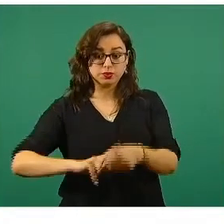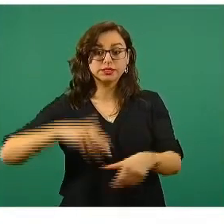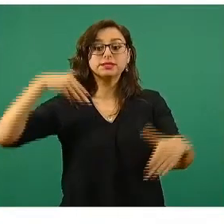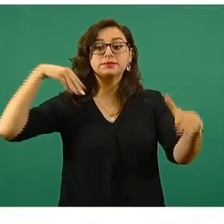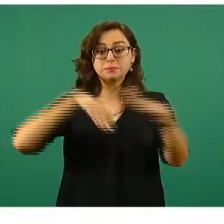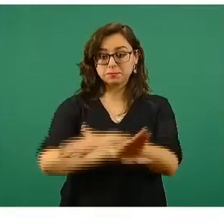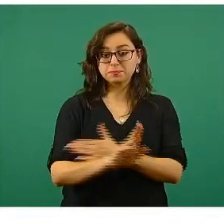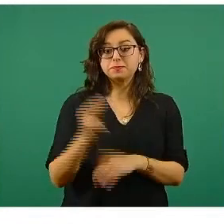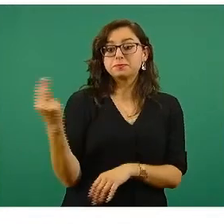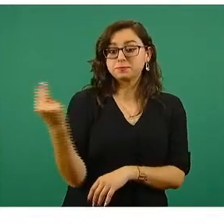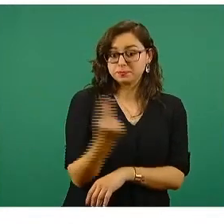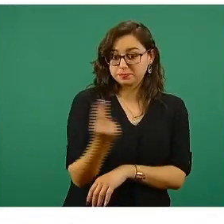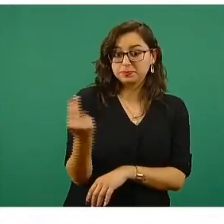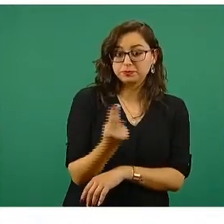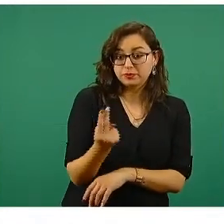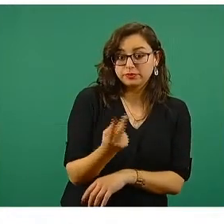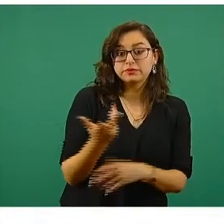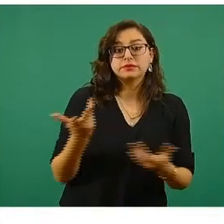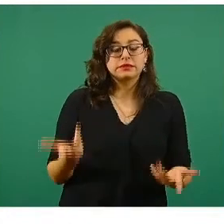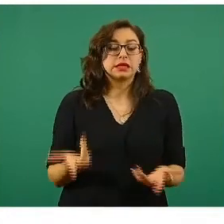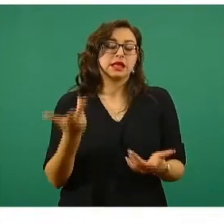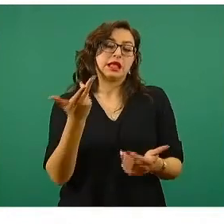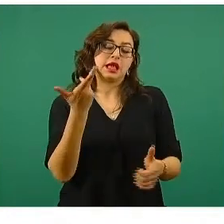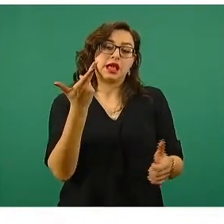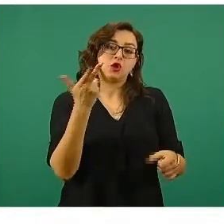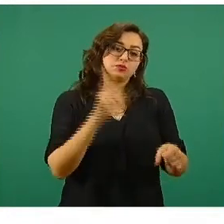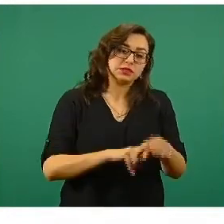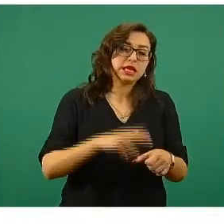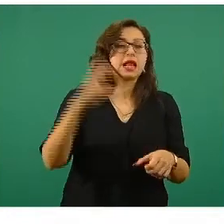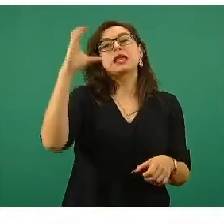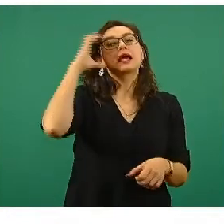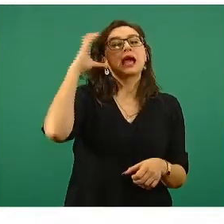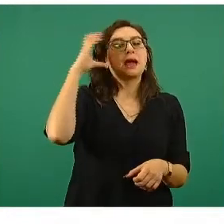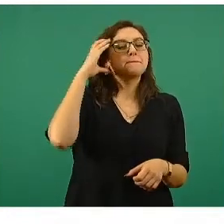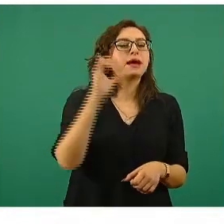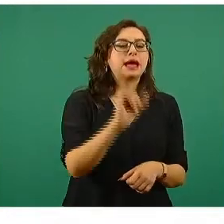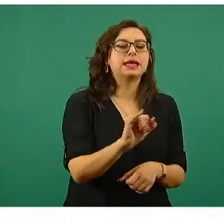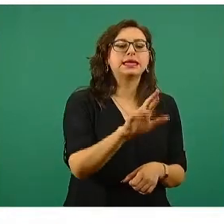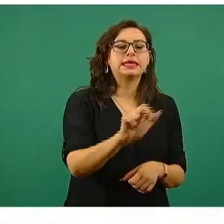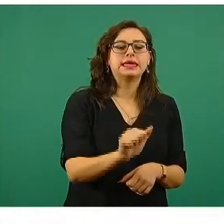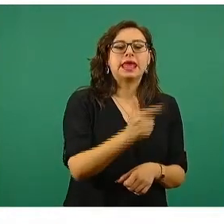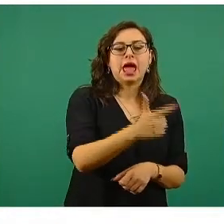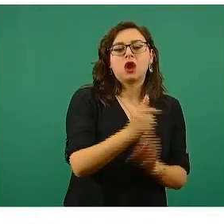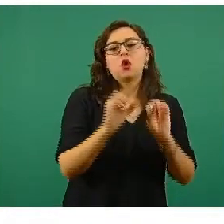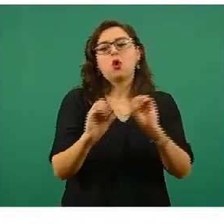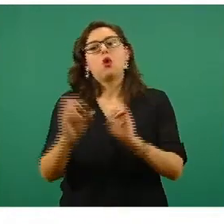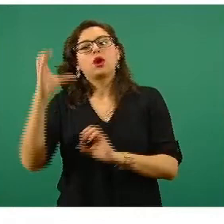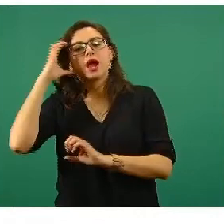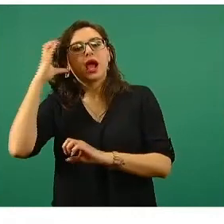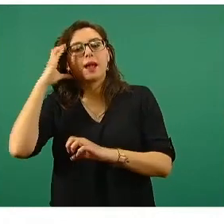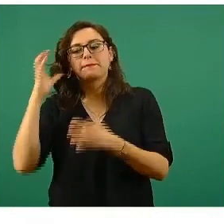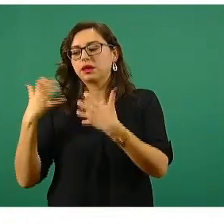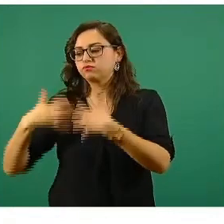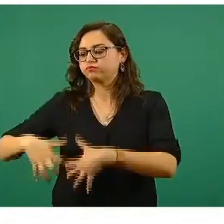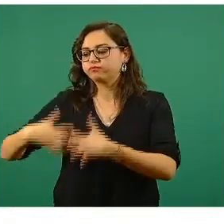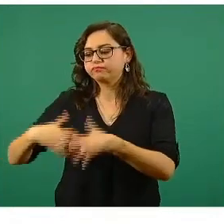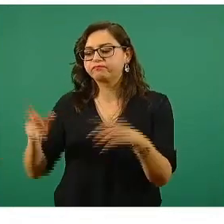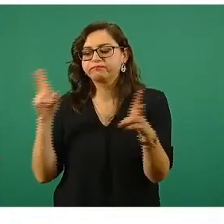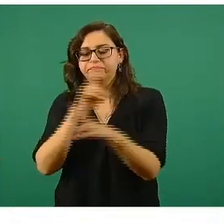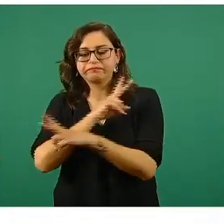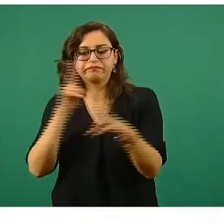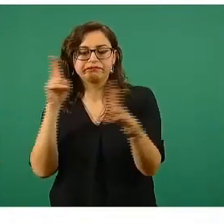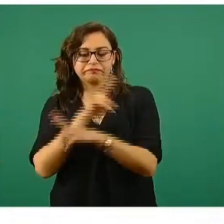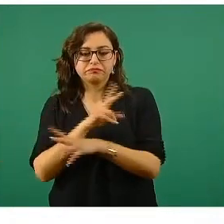las camas disponibles, tanto generales como críticas. Y bueno, aquí continuamos viendo aún